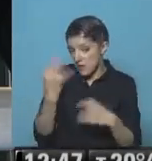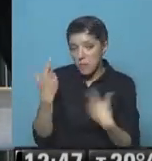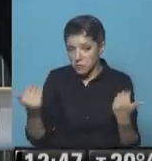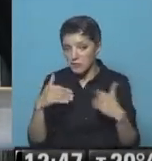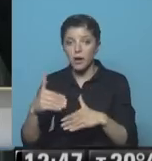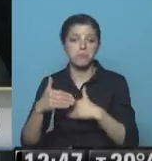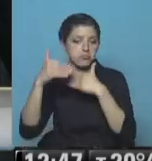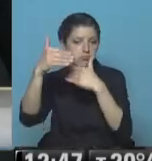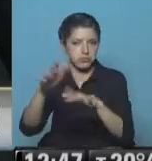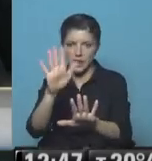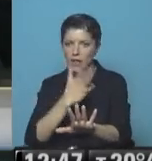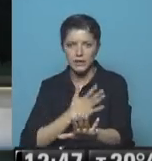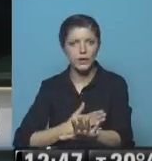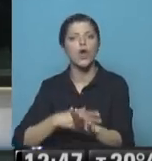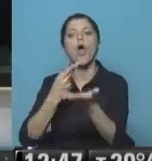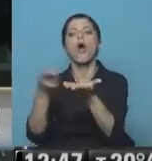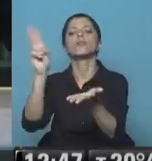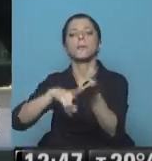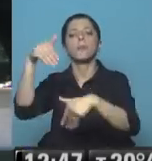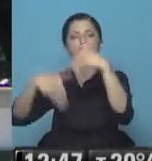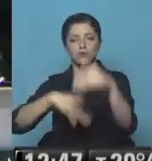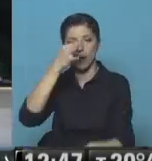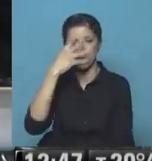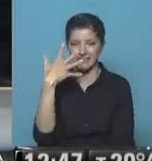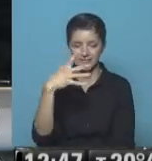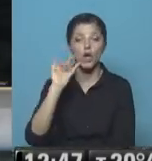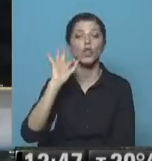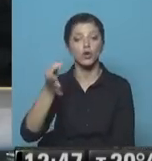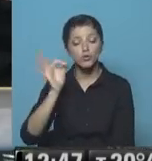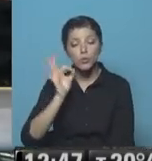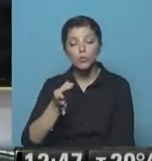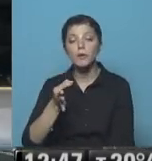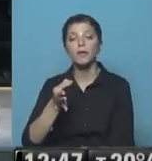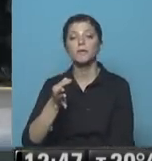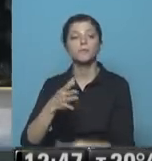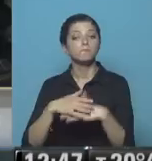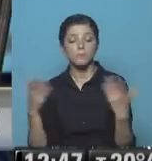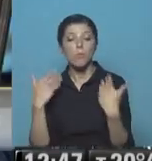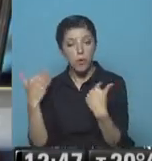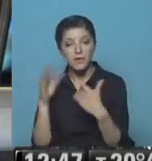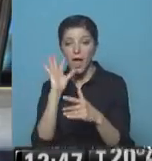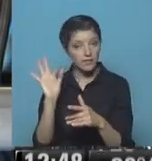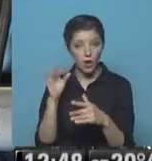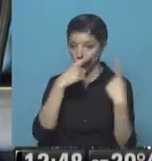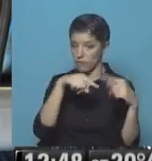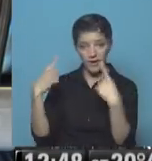al balotaje el 25 de octubre y el 14 de enero asumía el nuevo presidente, es decir, podía haber sido algo que